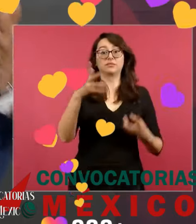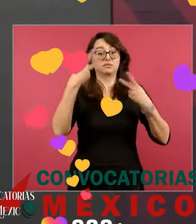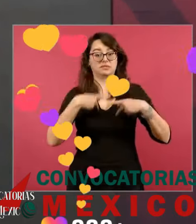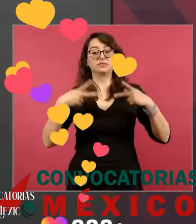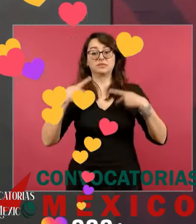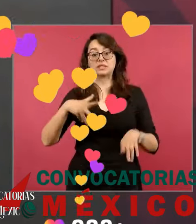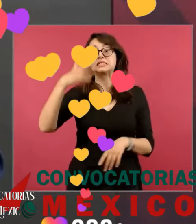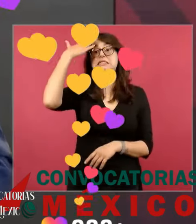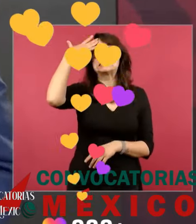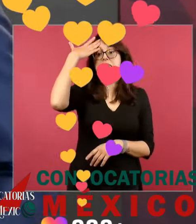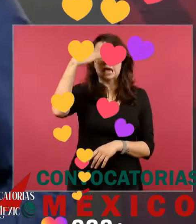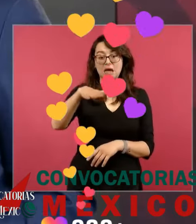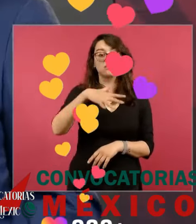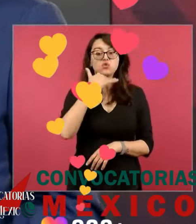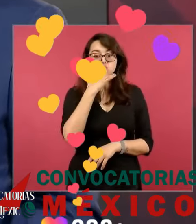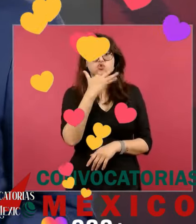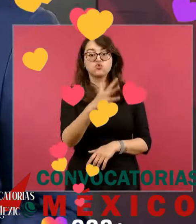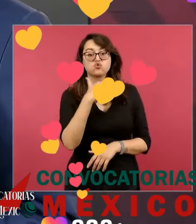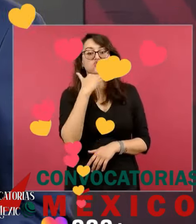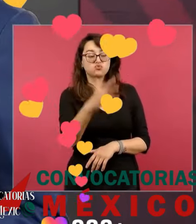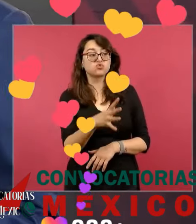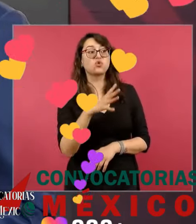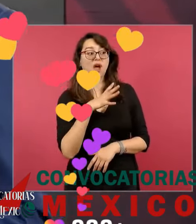Se da el cambio